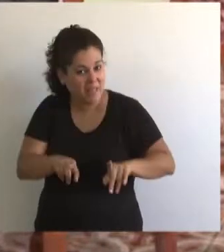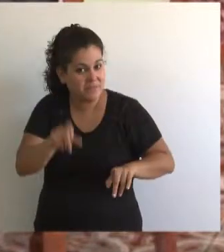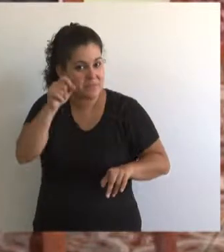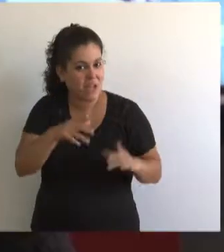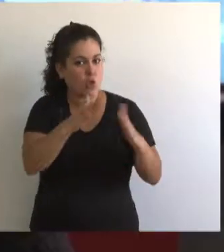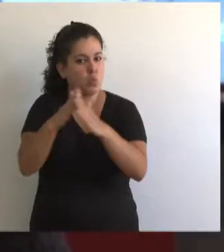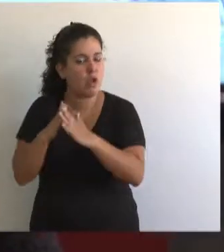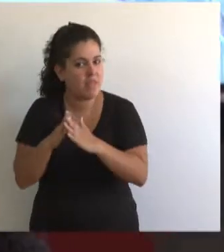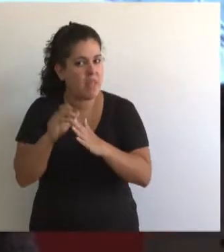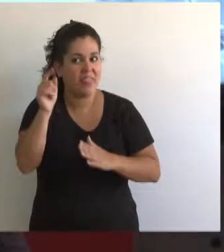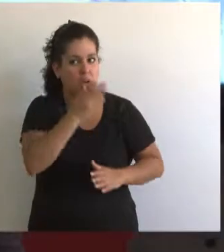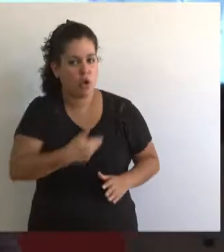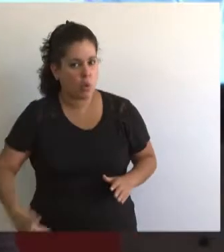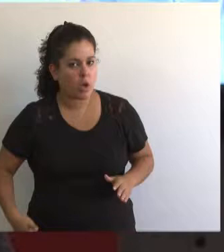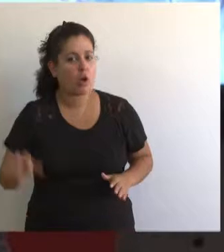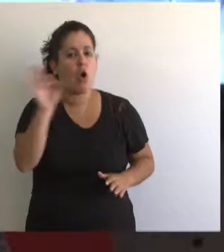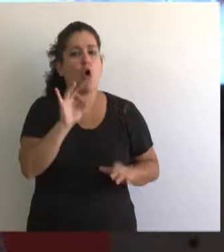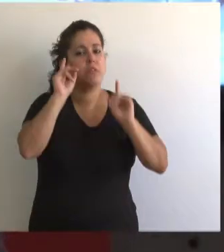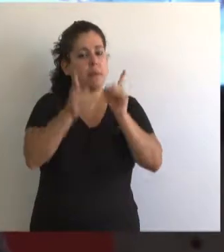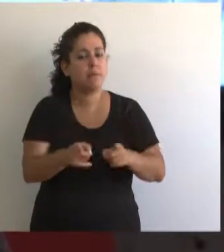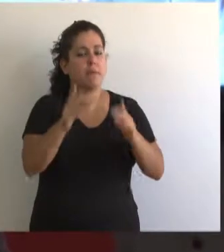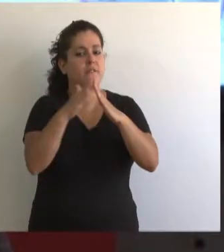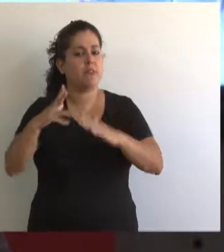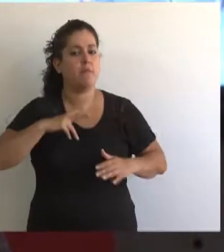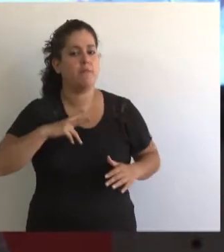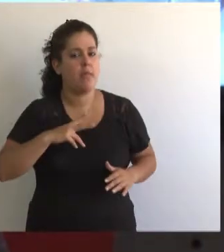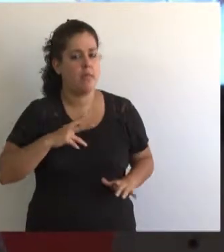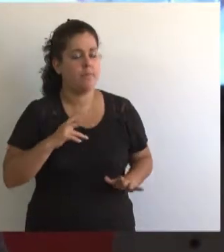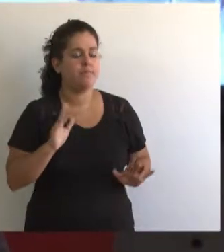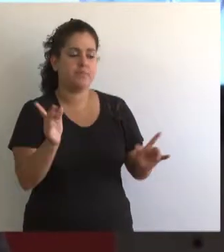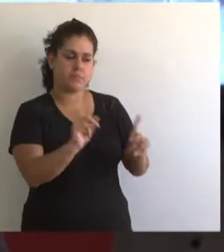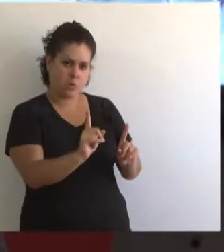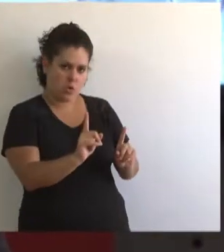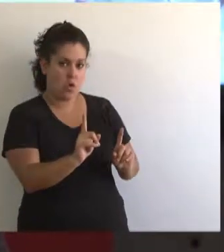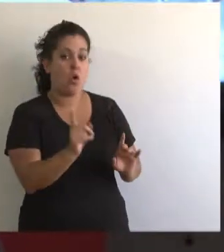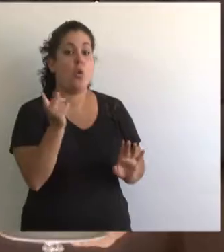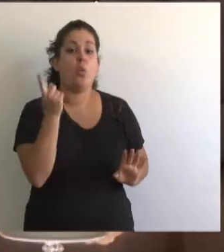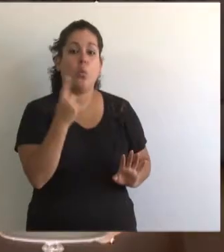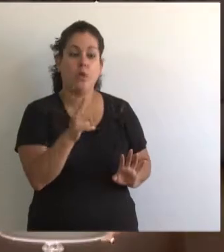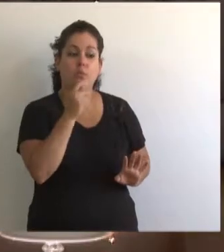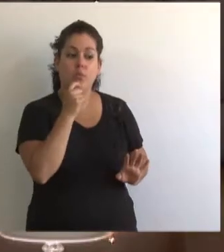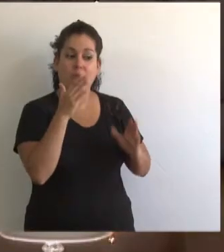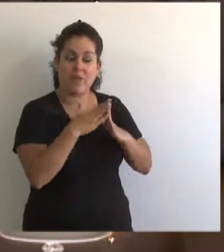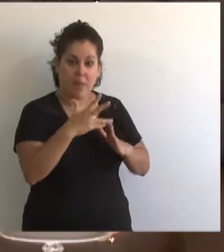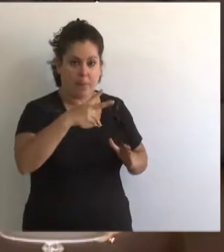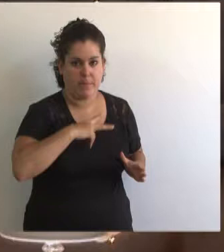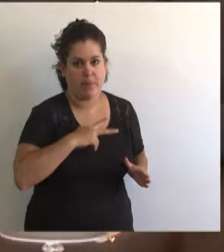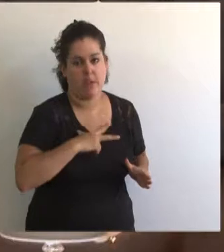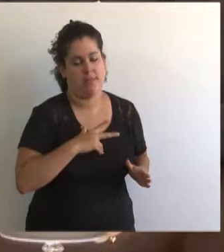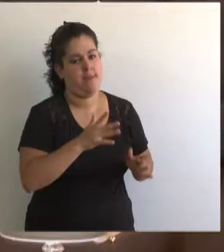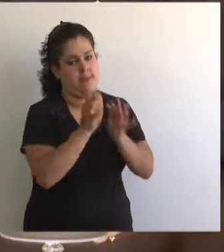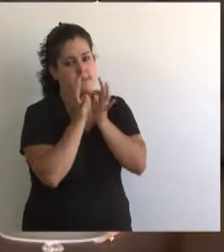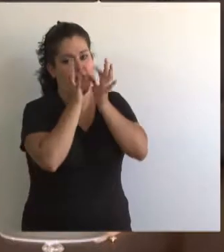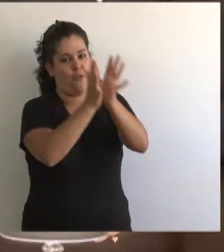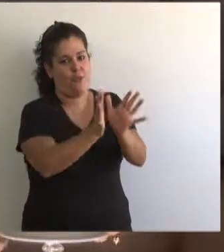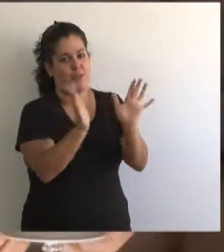planes de construcción de vivienda que haga el gobierno o claro, para también las viviendas privadas. No, lógicamente uno cuando es una vivienda